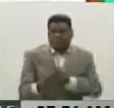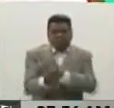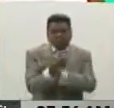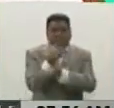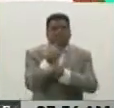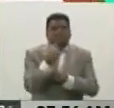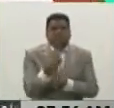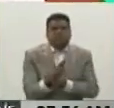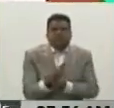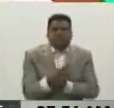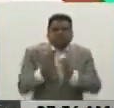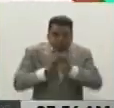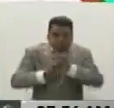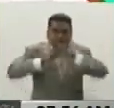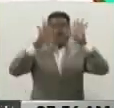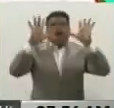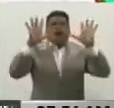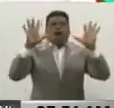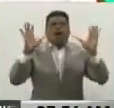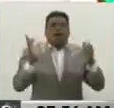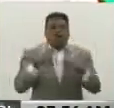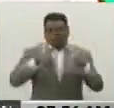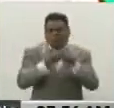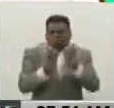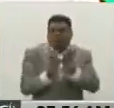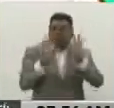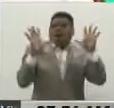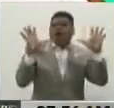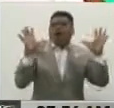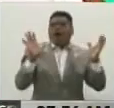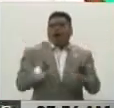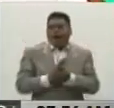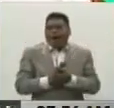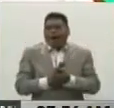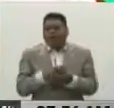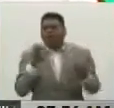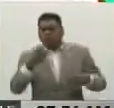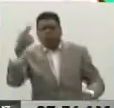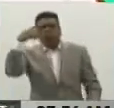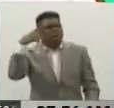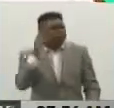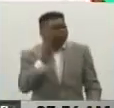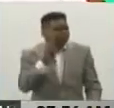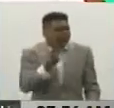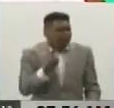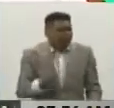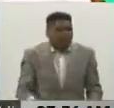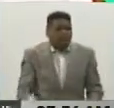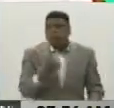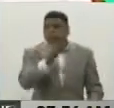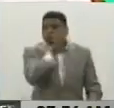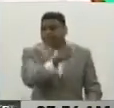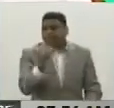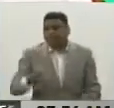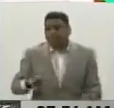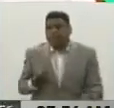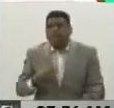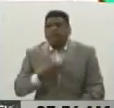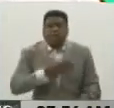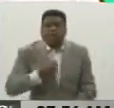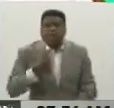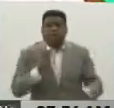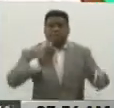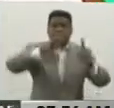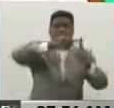esto iba a ser una explosión. Una explosión porque, como se dan cuenta, hay más gente que quiere sumarse a